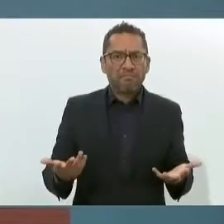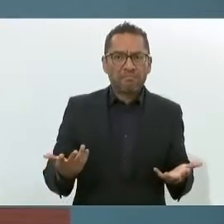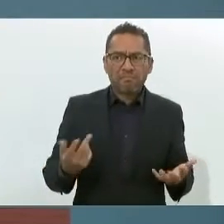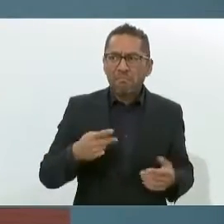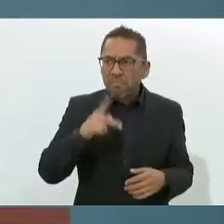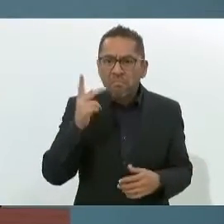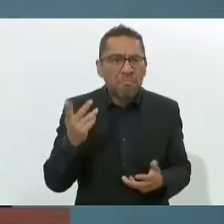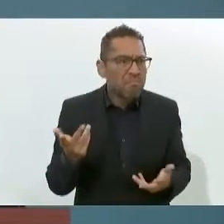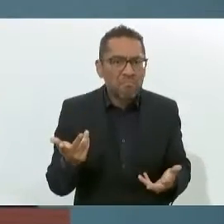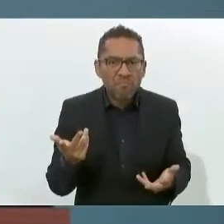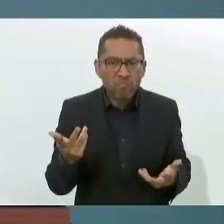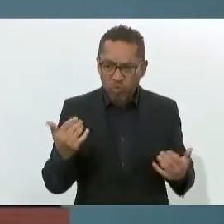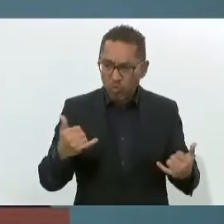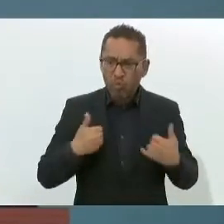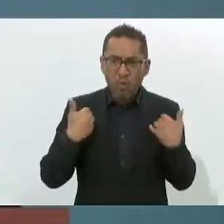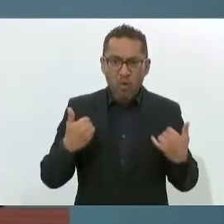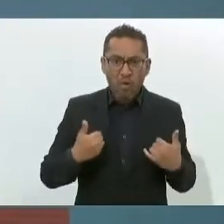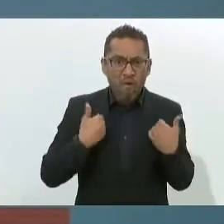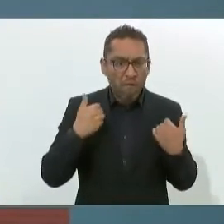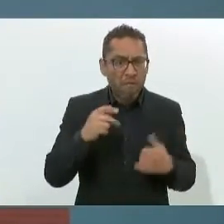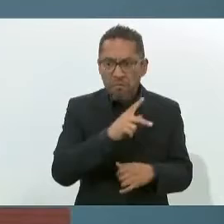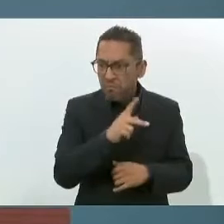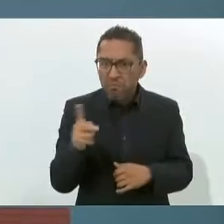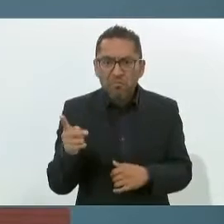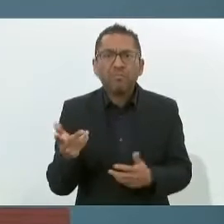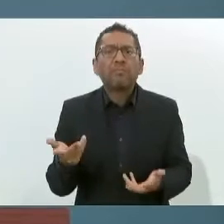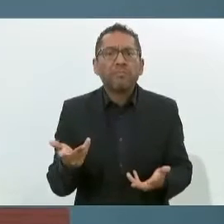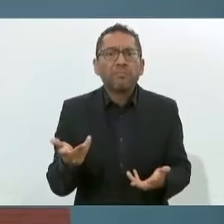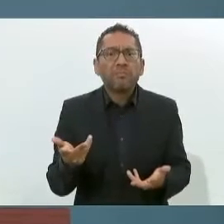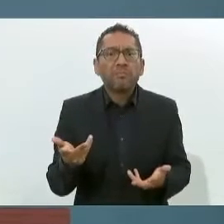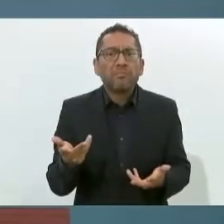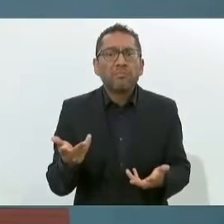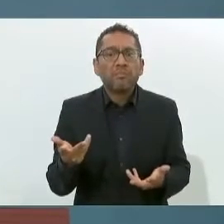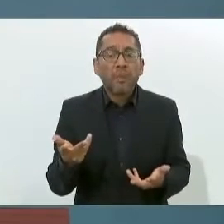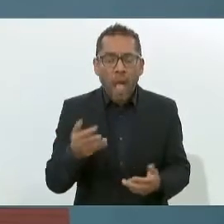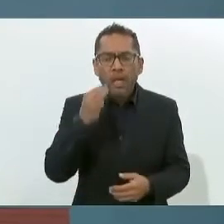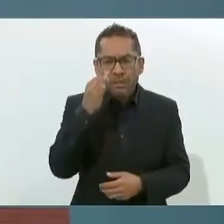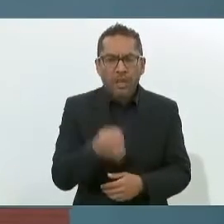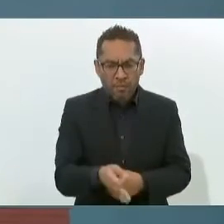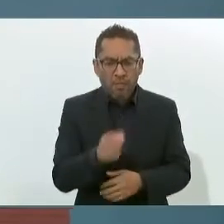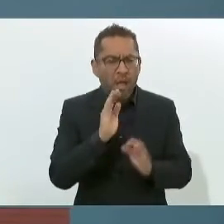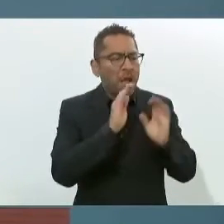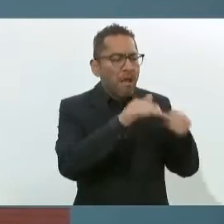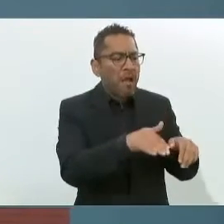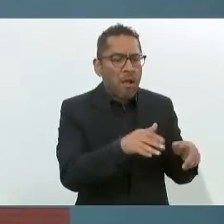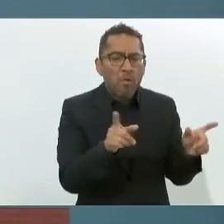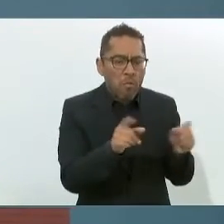jóvenes, y aceptaban 100,